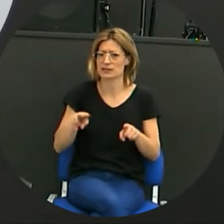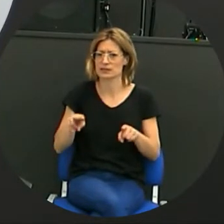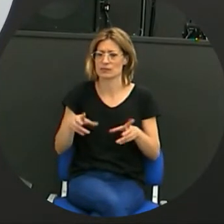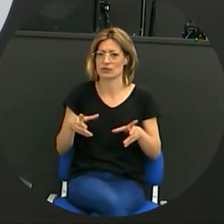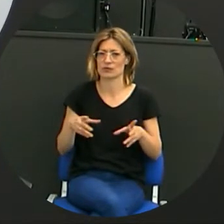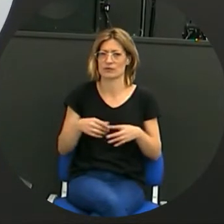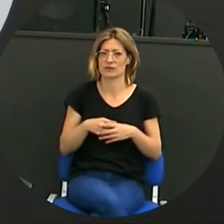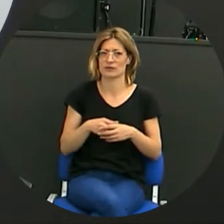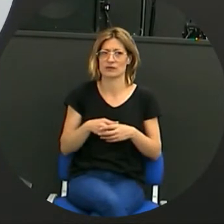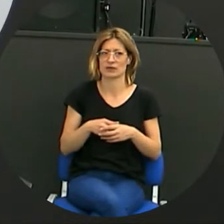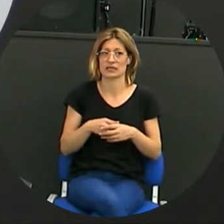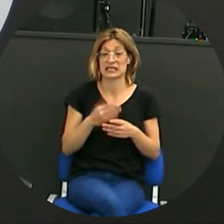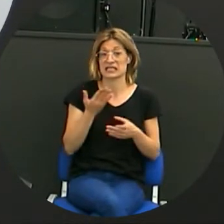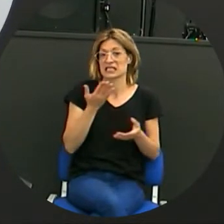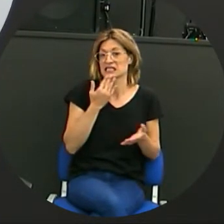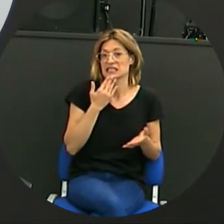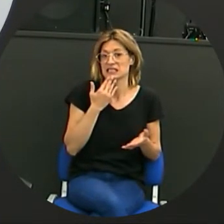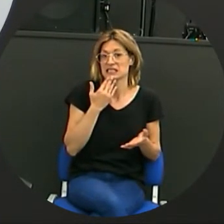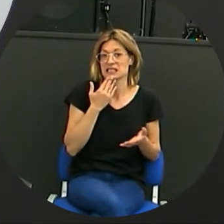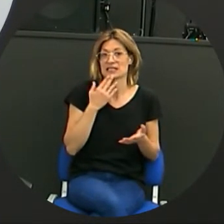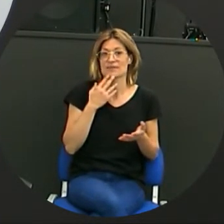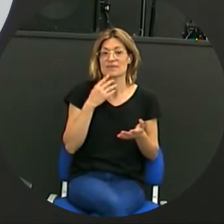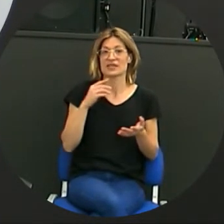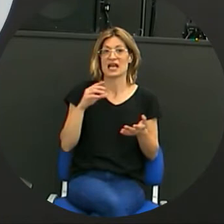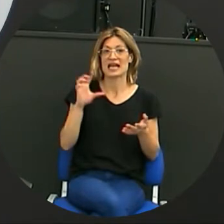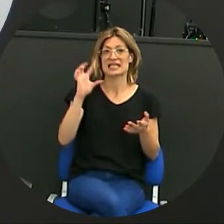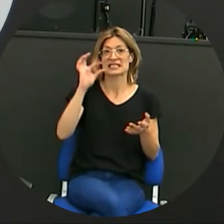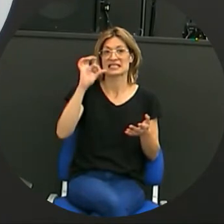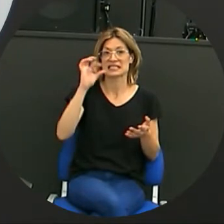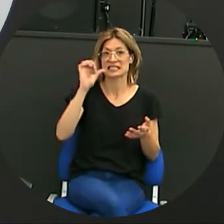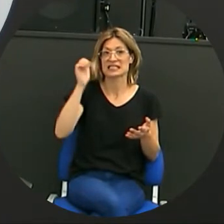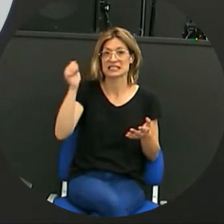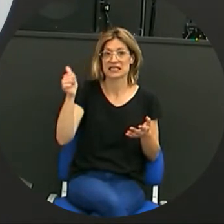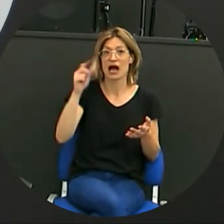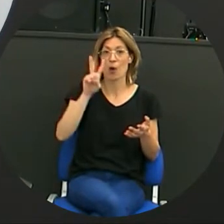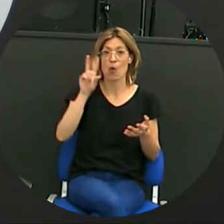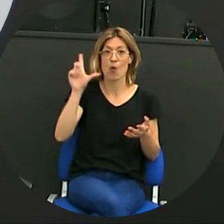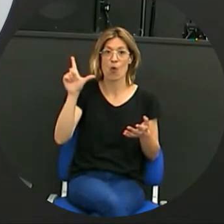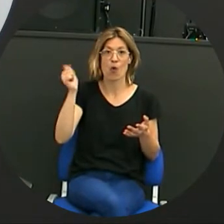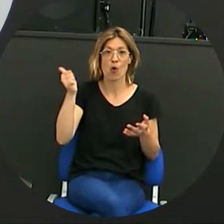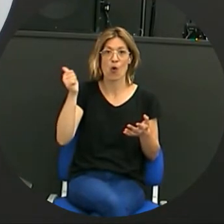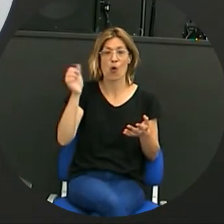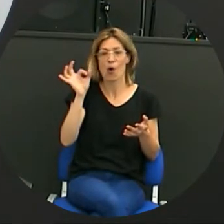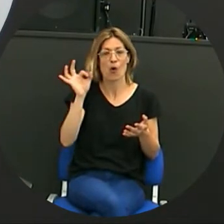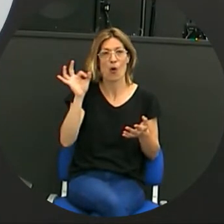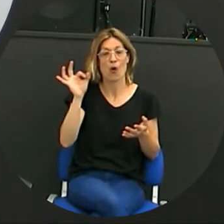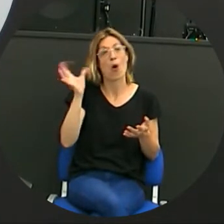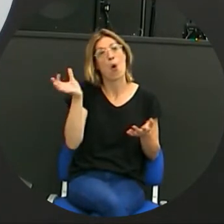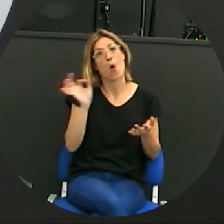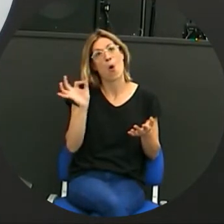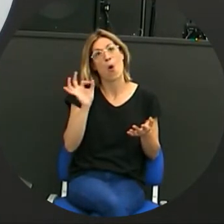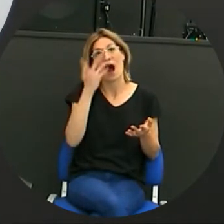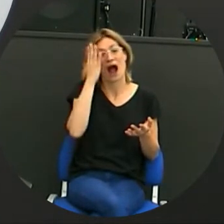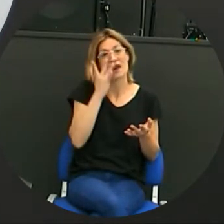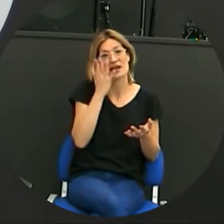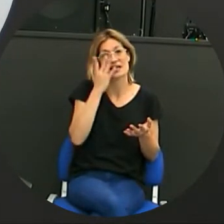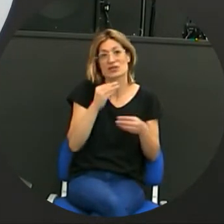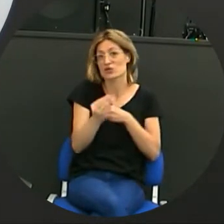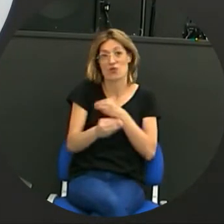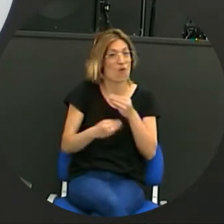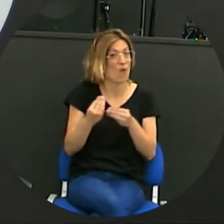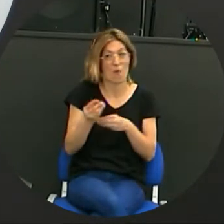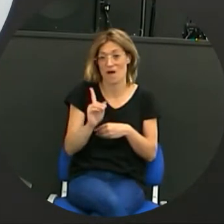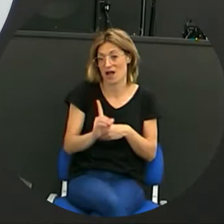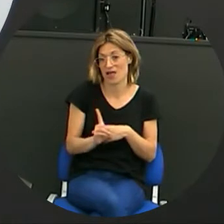harían. Si no lo hubiera hecho Saulo, si no lo hubiera hecho Ananías, si no lo hiciéramos tú y yo, la Biblia claramente